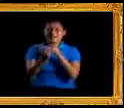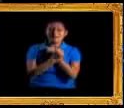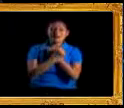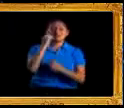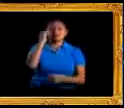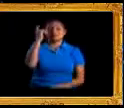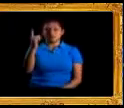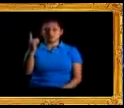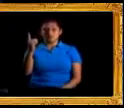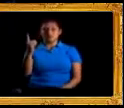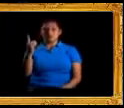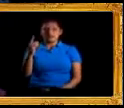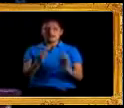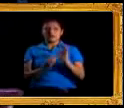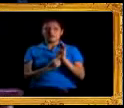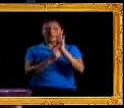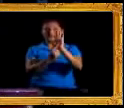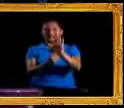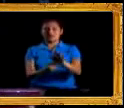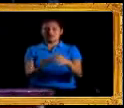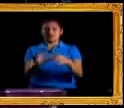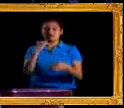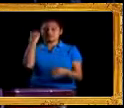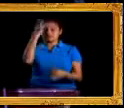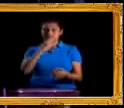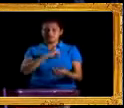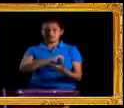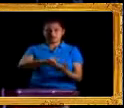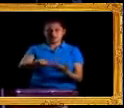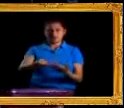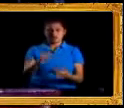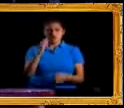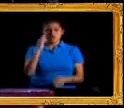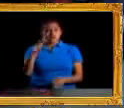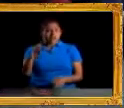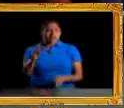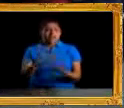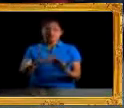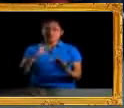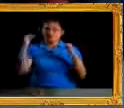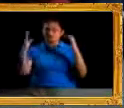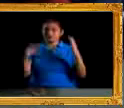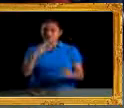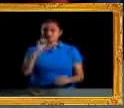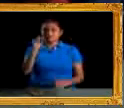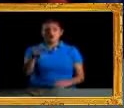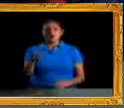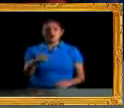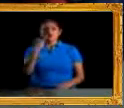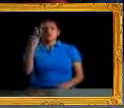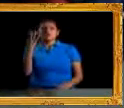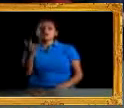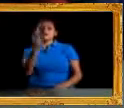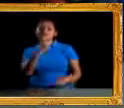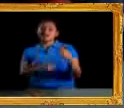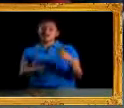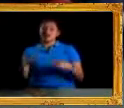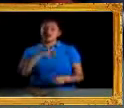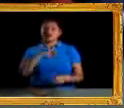Señor, la manifestación del Espíritu Santo. Mire qué glorioso es esto. ¿Cuántos vinieron a ser llenos del Espíritu